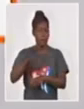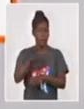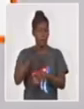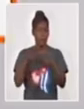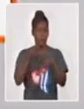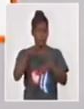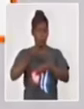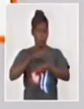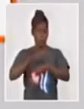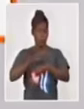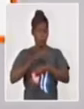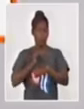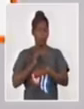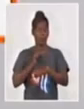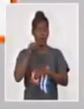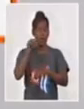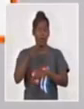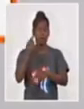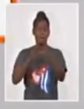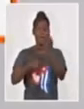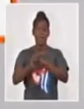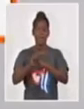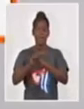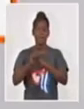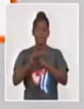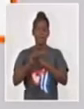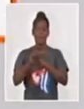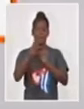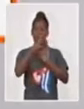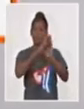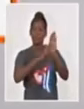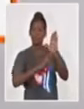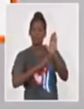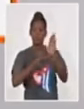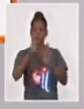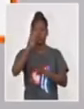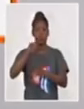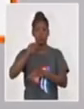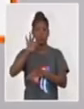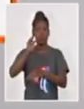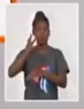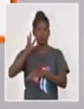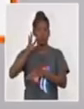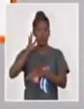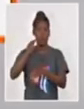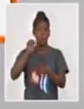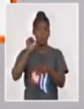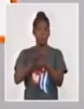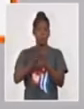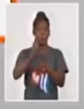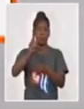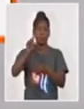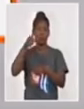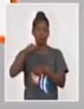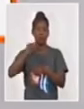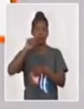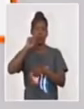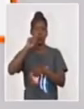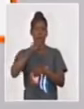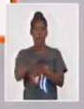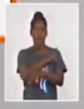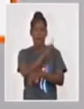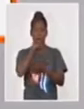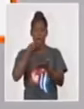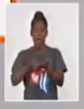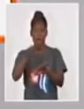partir de la resolución 83 del 21 de junio de este año, también de la ministra de Comercio Interior,